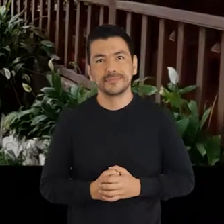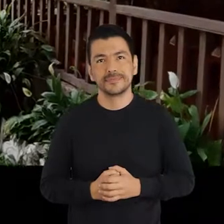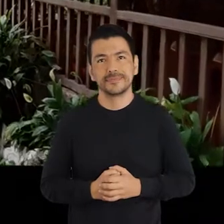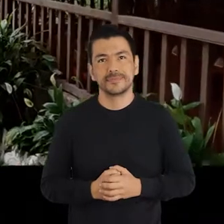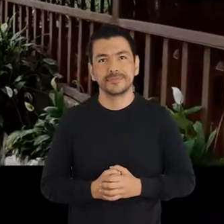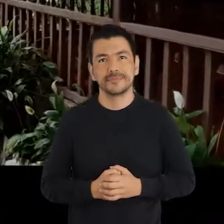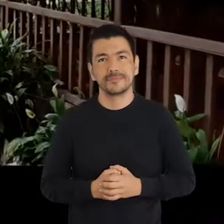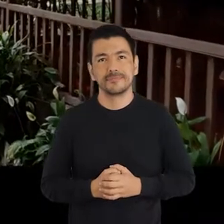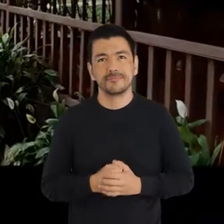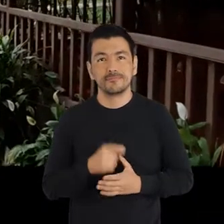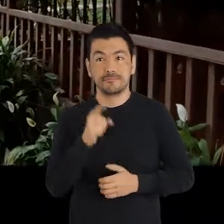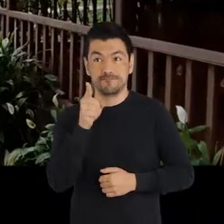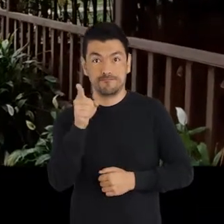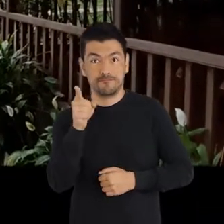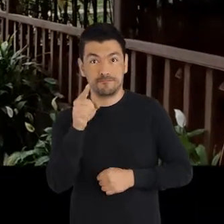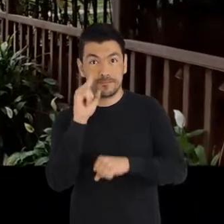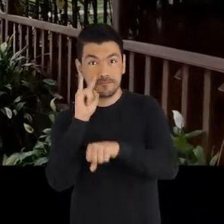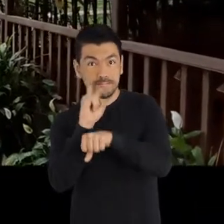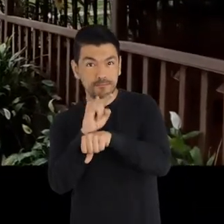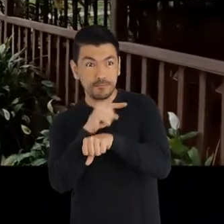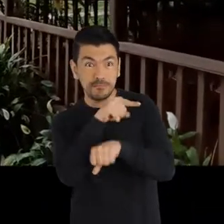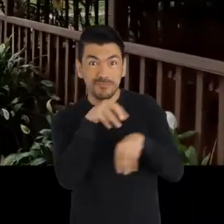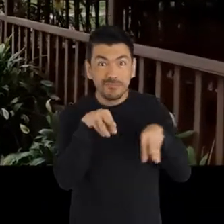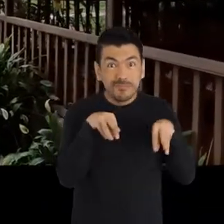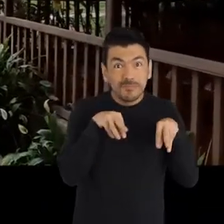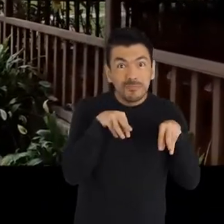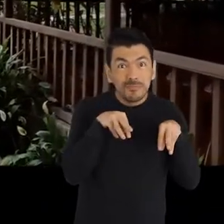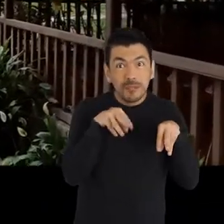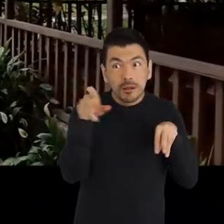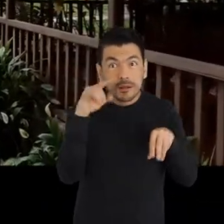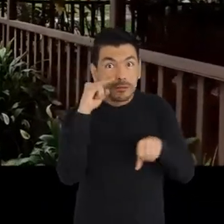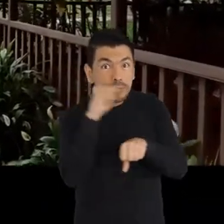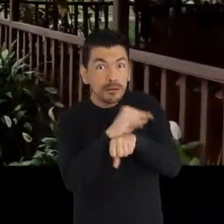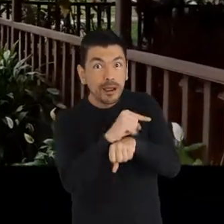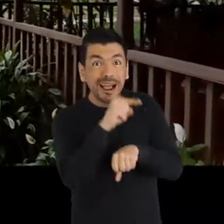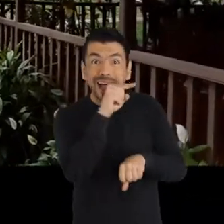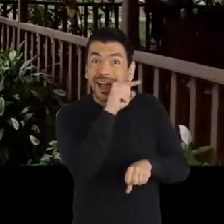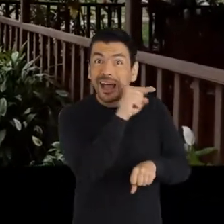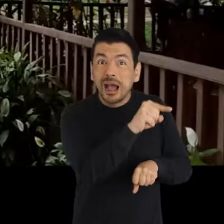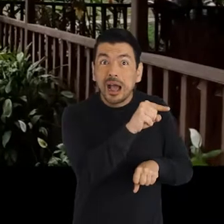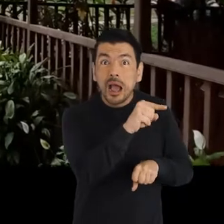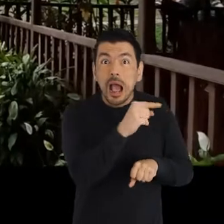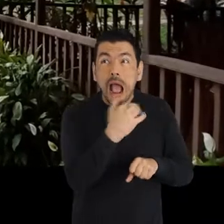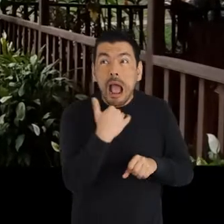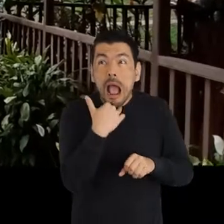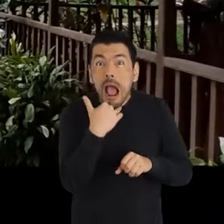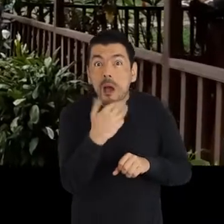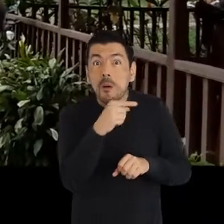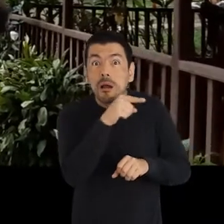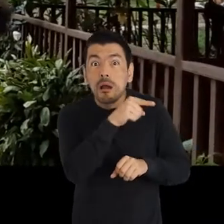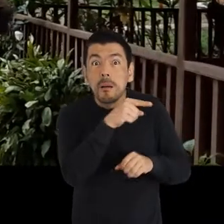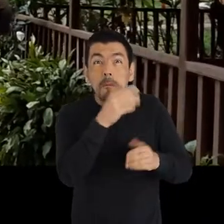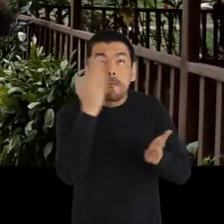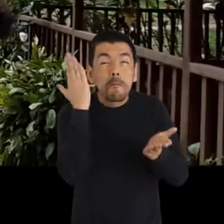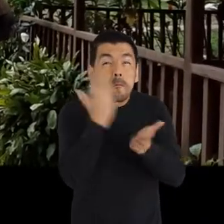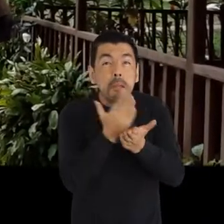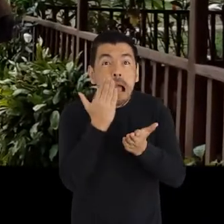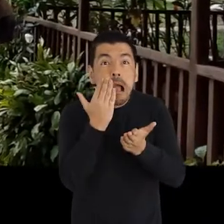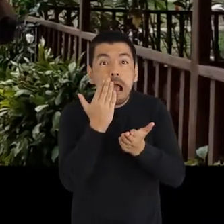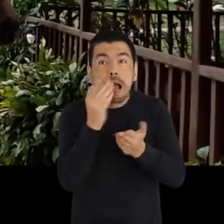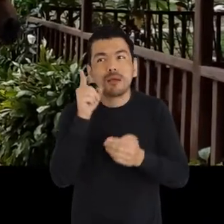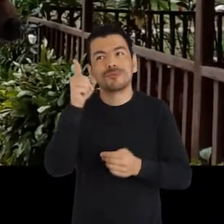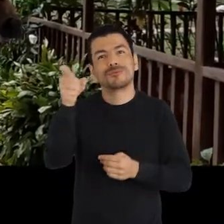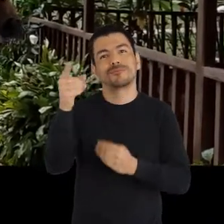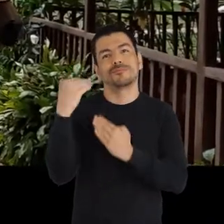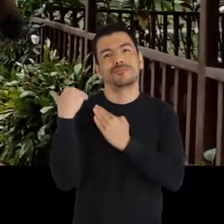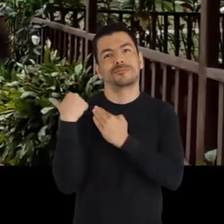Le ordeno vigilar a la esclava deforme. No le quitéis los ojos de encima. Si algo llega a salir mal,